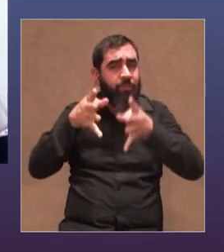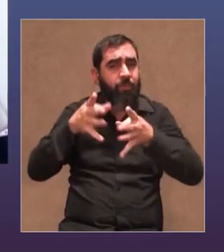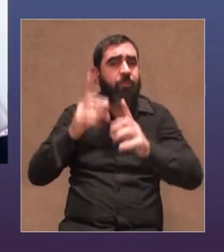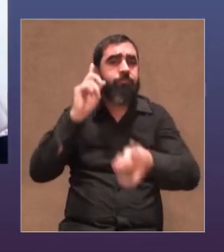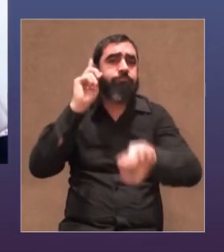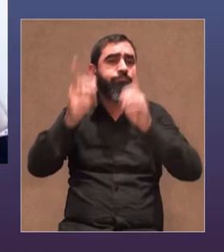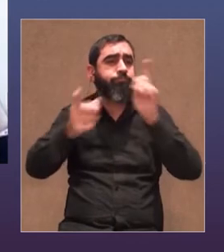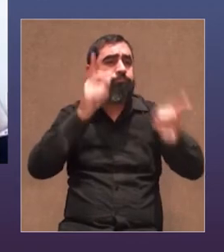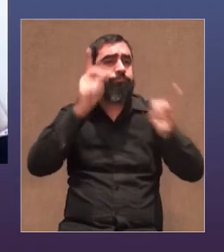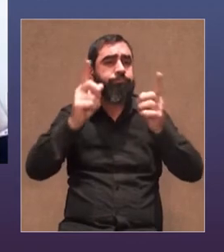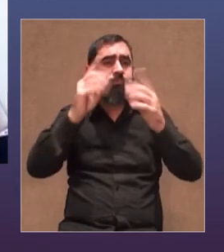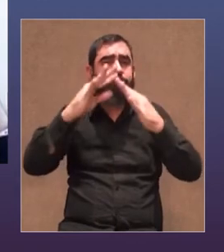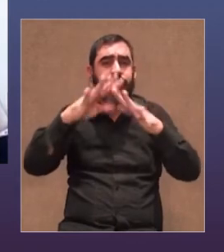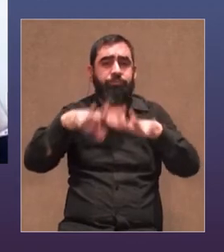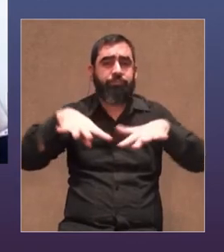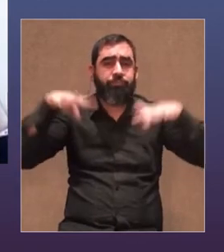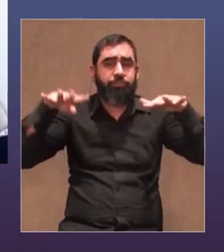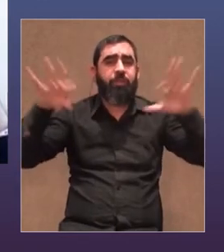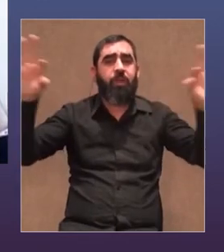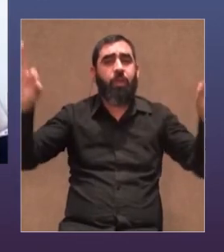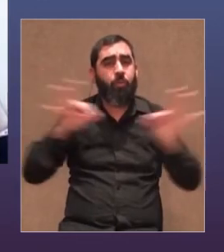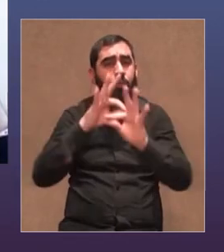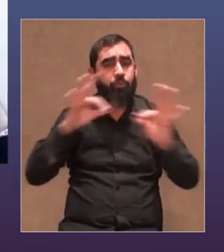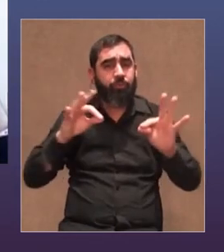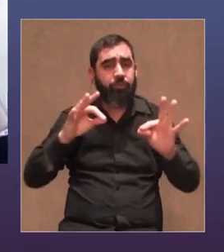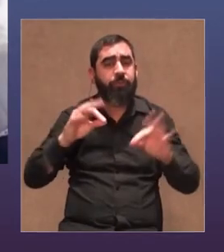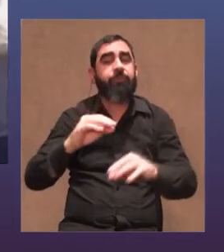ese proceso de dirección? ¿Claudia?